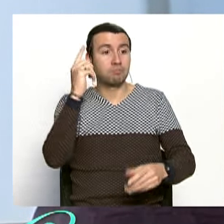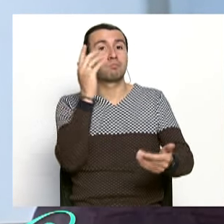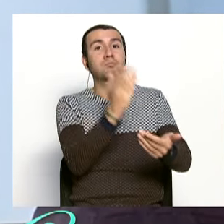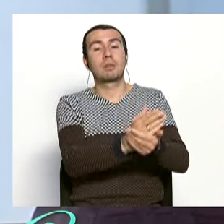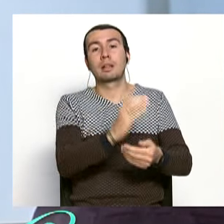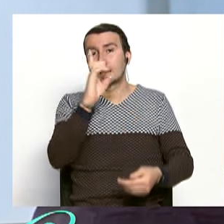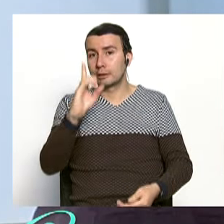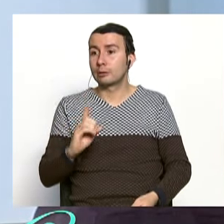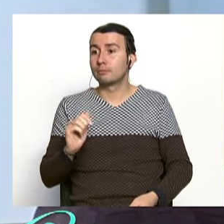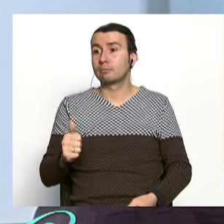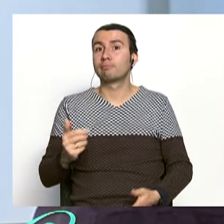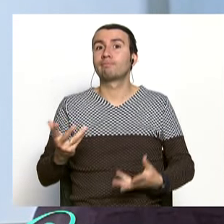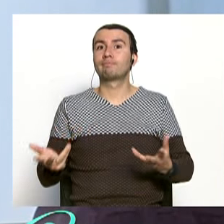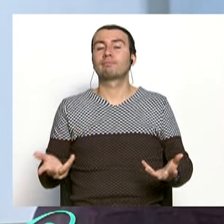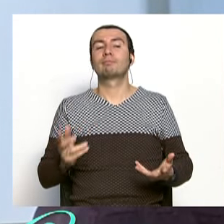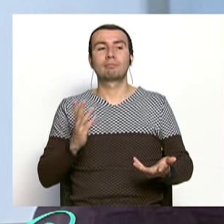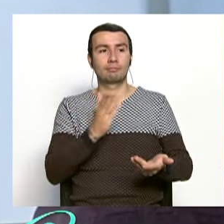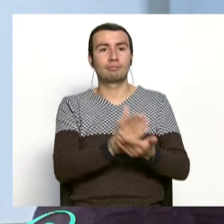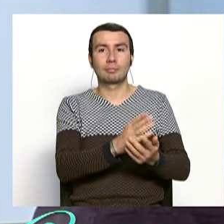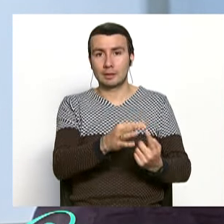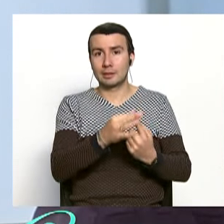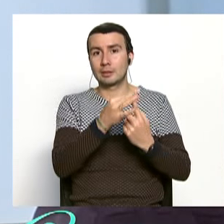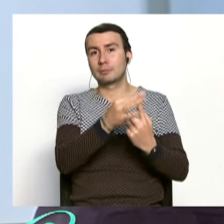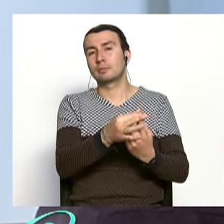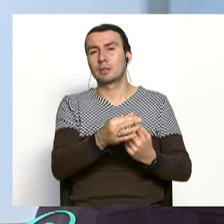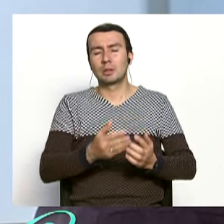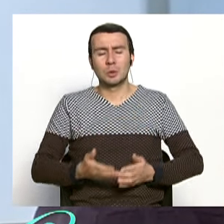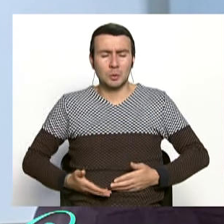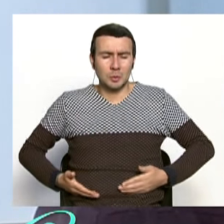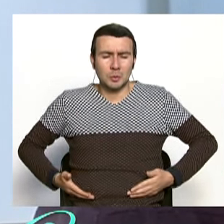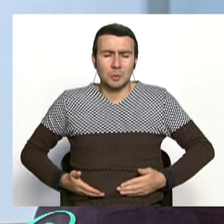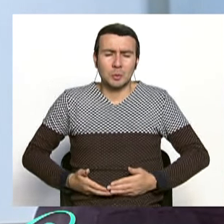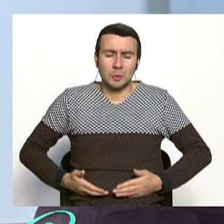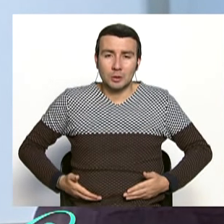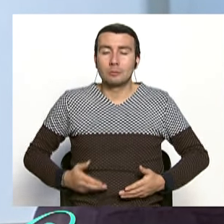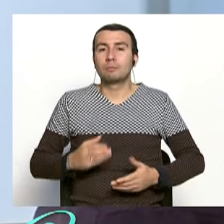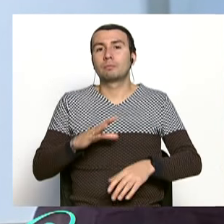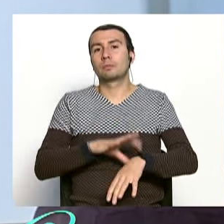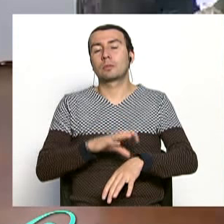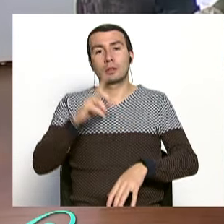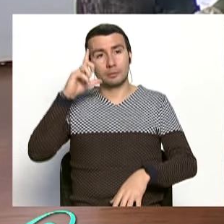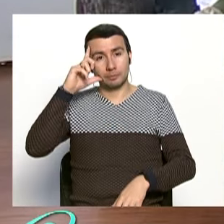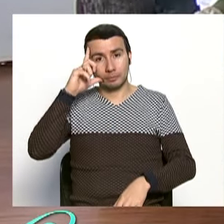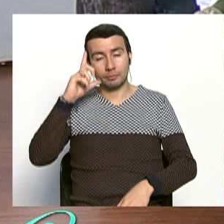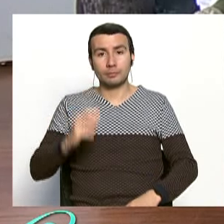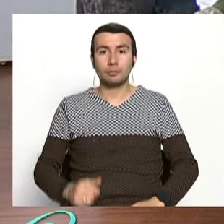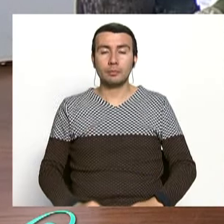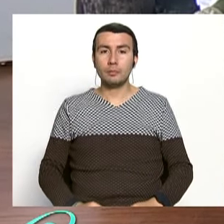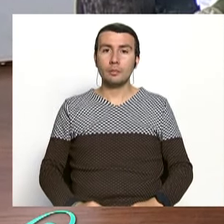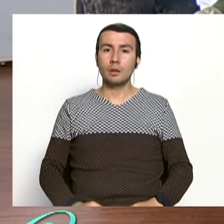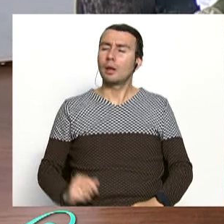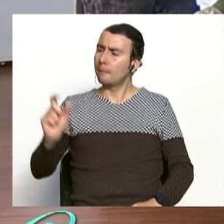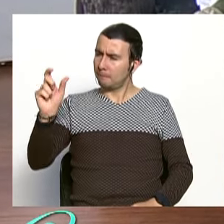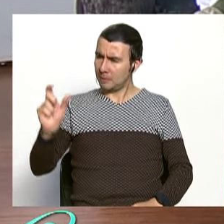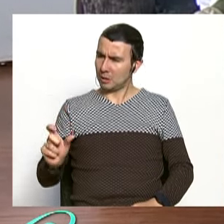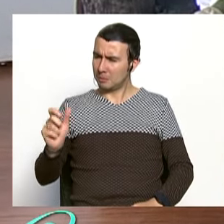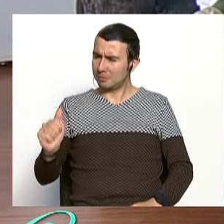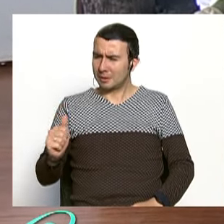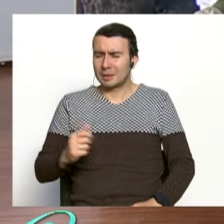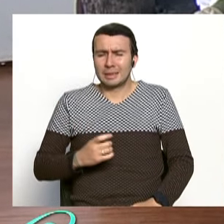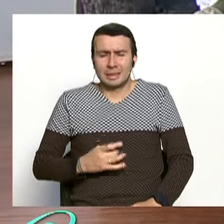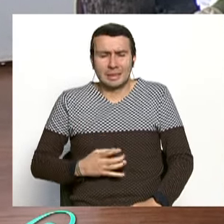deciden consultar a un especialista en en dolor pélvico y ginecología cuando la persona consulta por ese ese